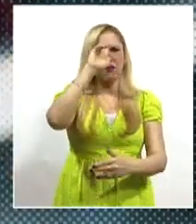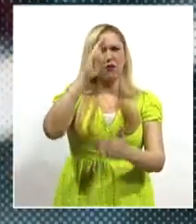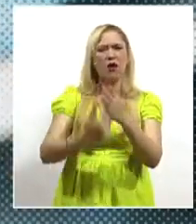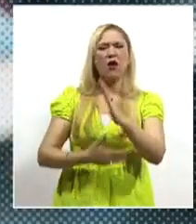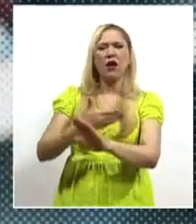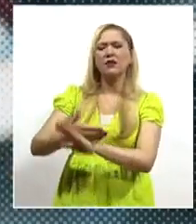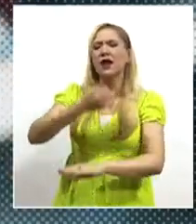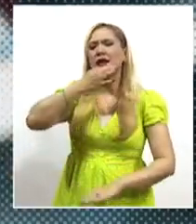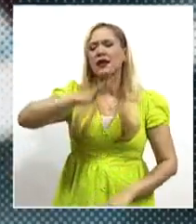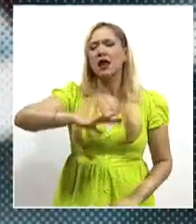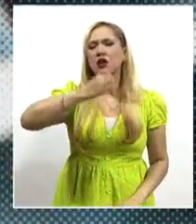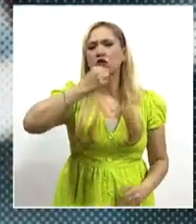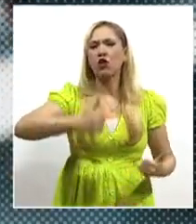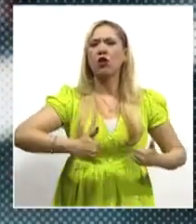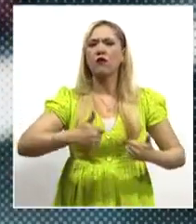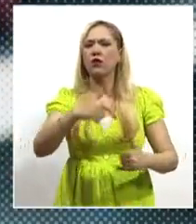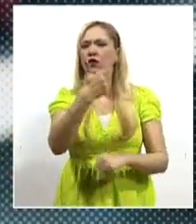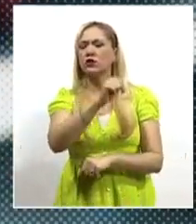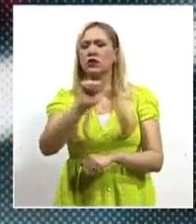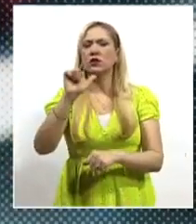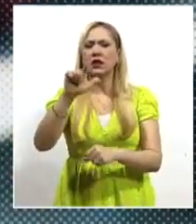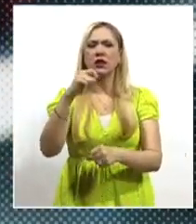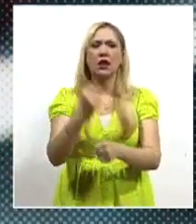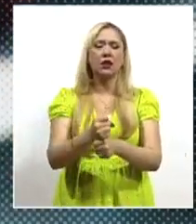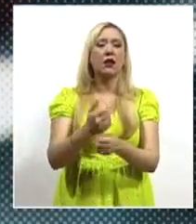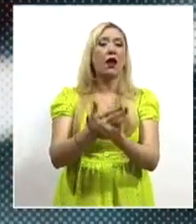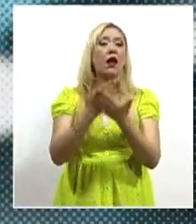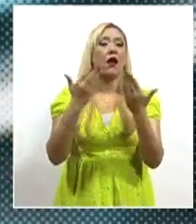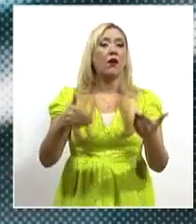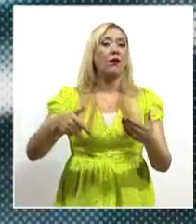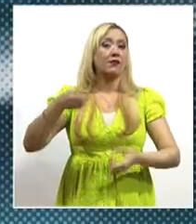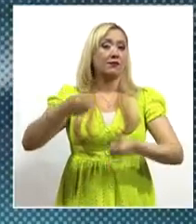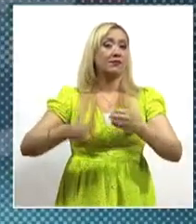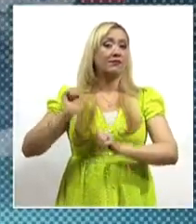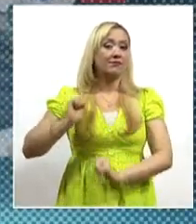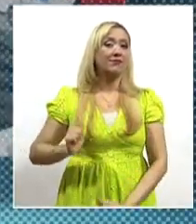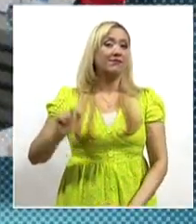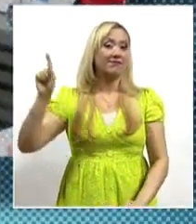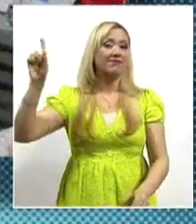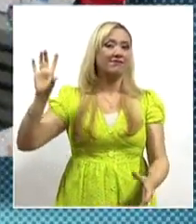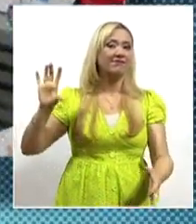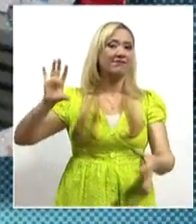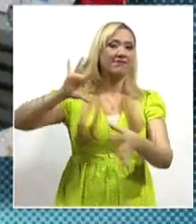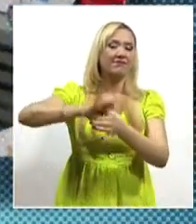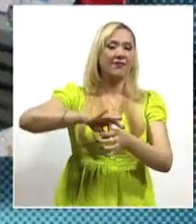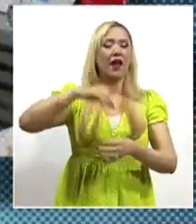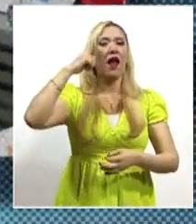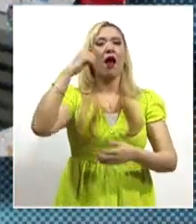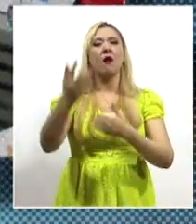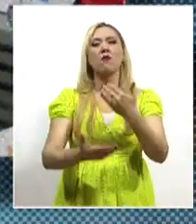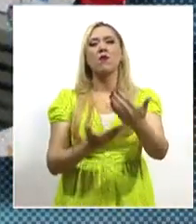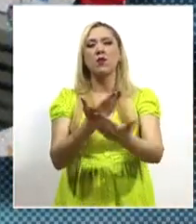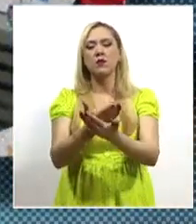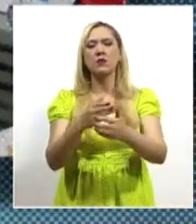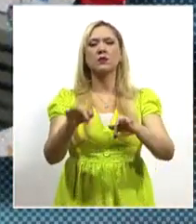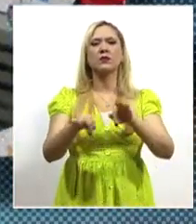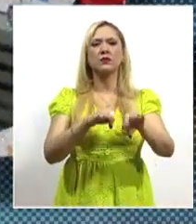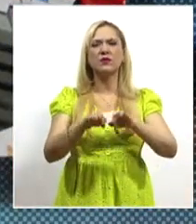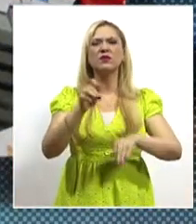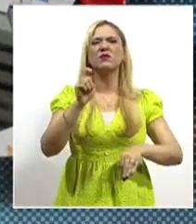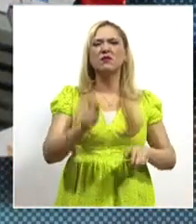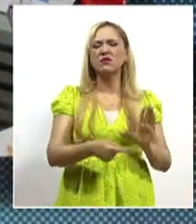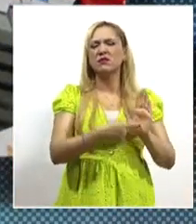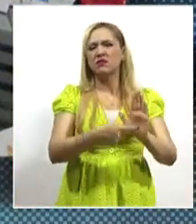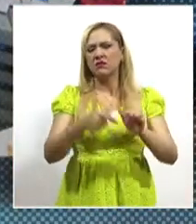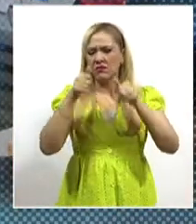contra niñas, niños y adolescentes, de la que forma parte el Poder Judicial del Estado, que presentó propuestas de trabajo para dar